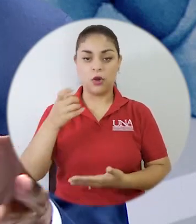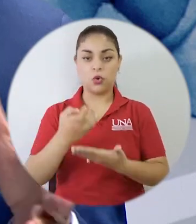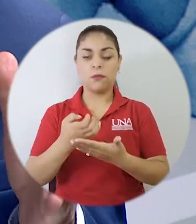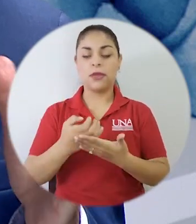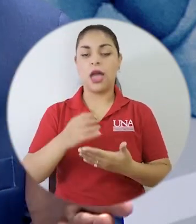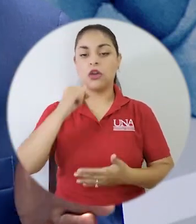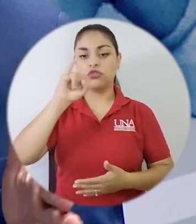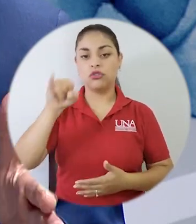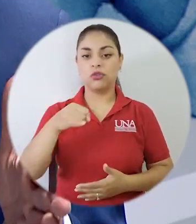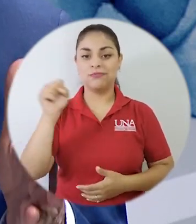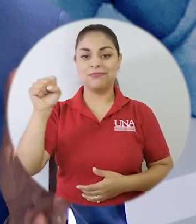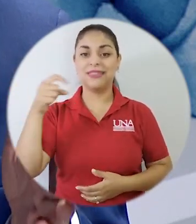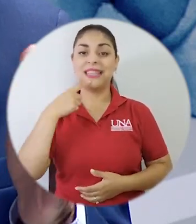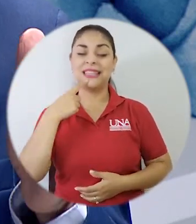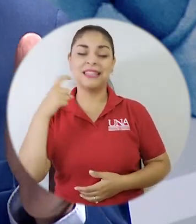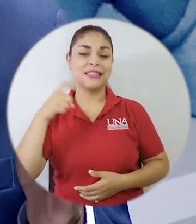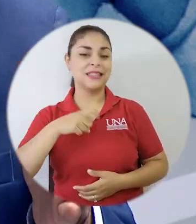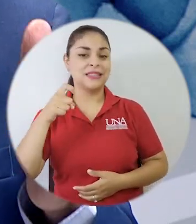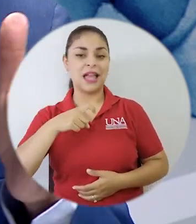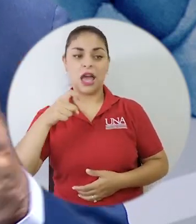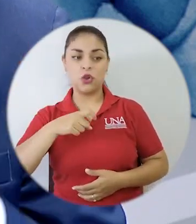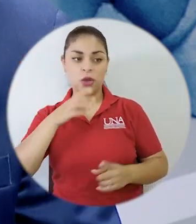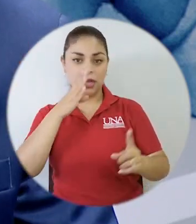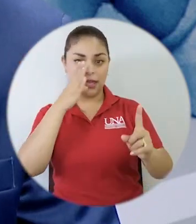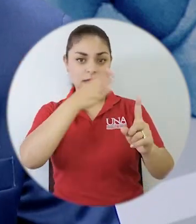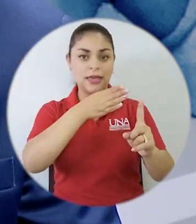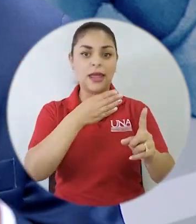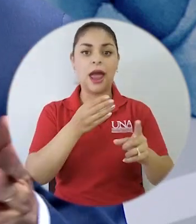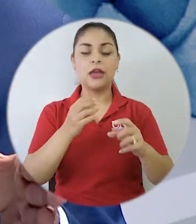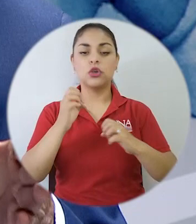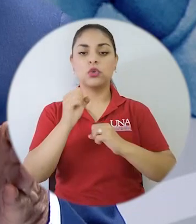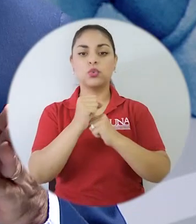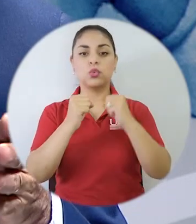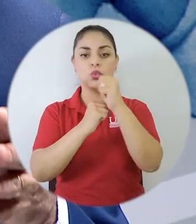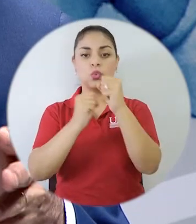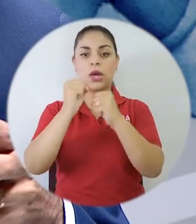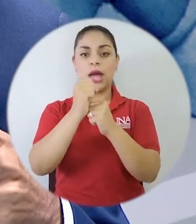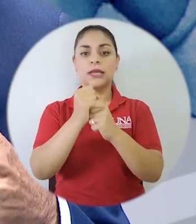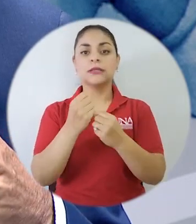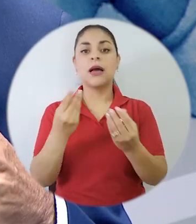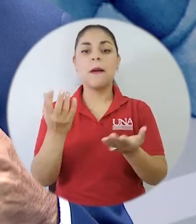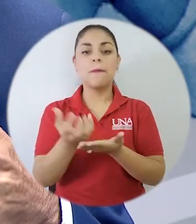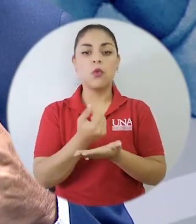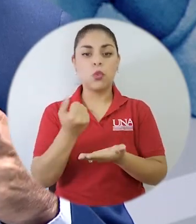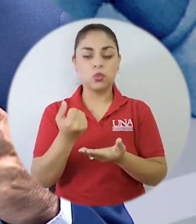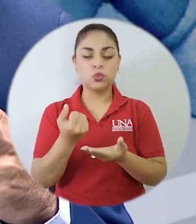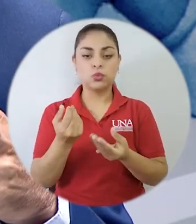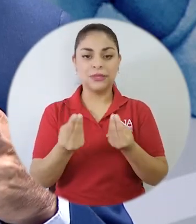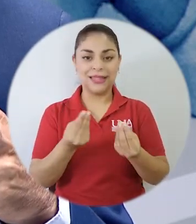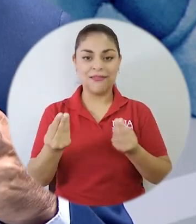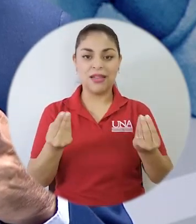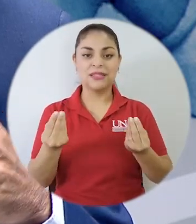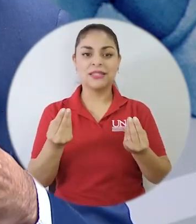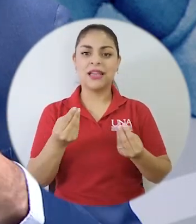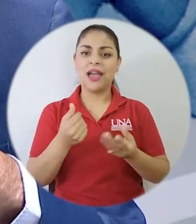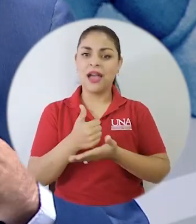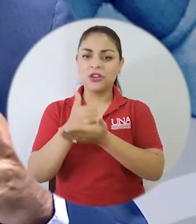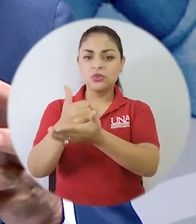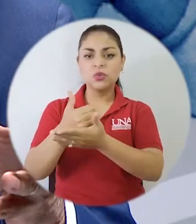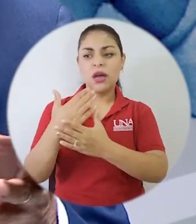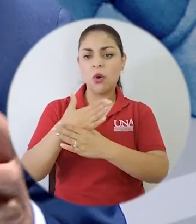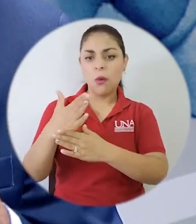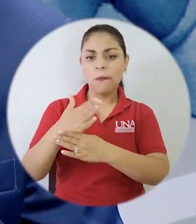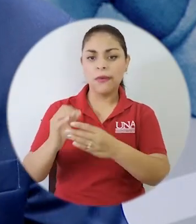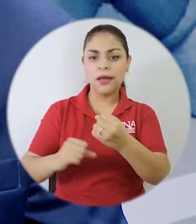Joseph Stiglitz plantea es necesario ir hacia estructuras productivas que prioricen